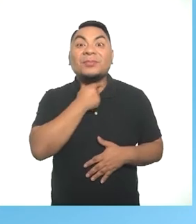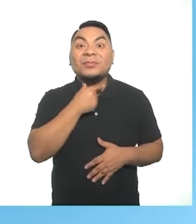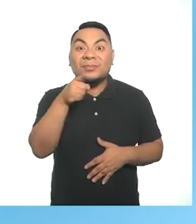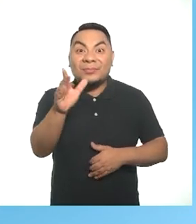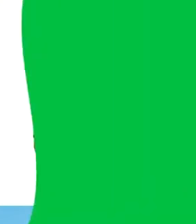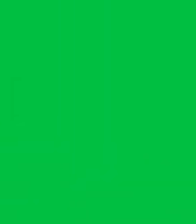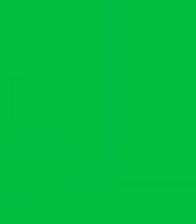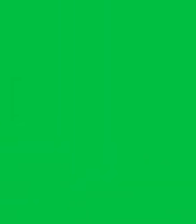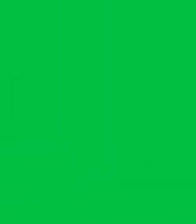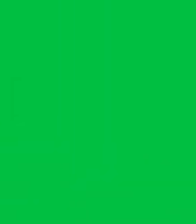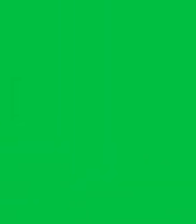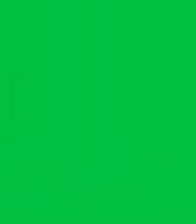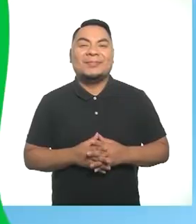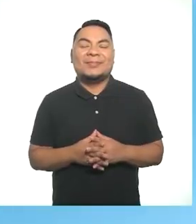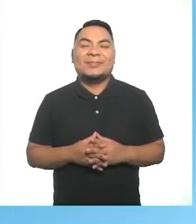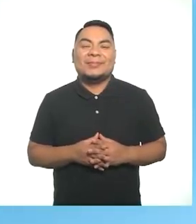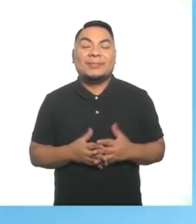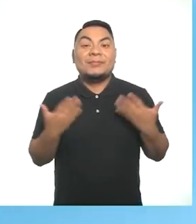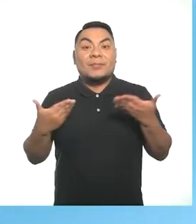gustó la canción?